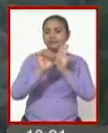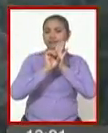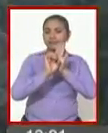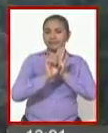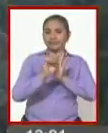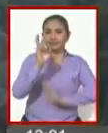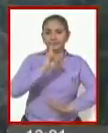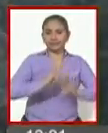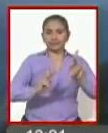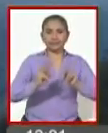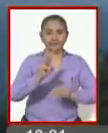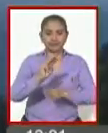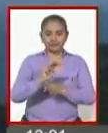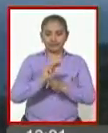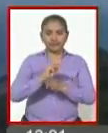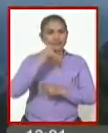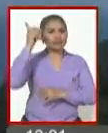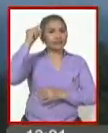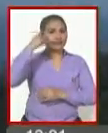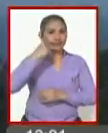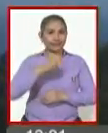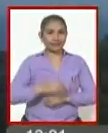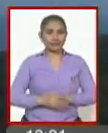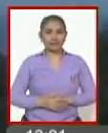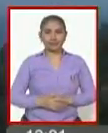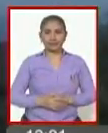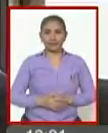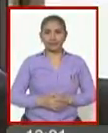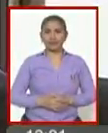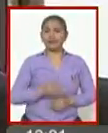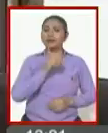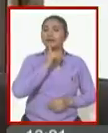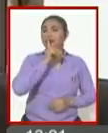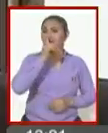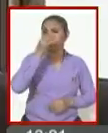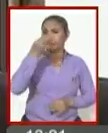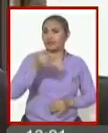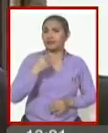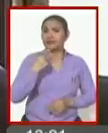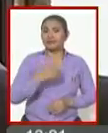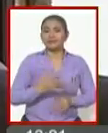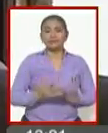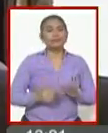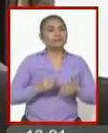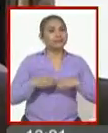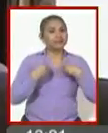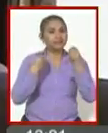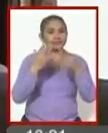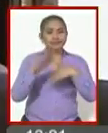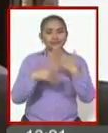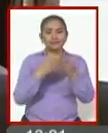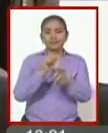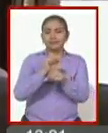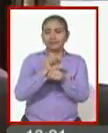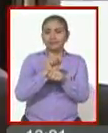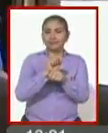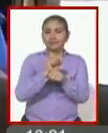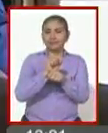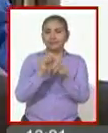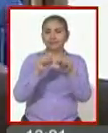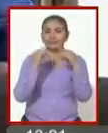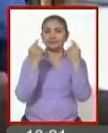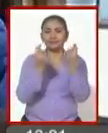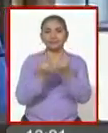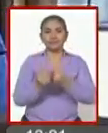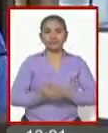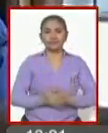ejemplo personas como un ministerio gobiernos que garantizaron que se debería prestar todas las condiciones para el trabajo de estos delegados